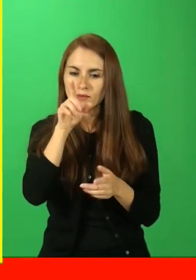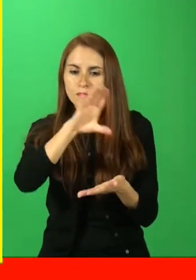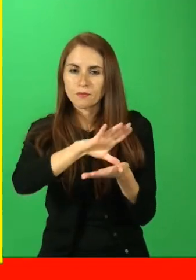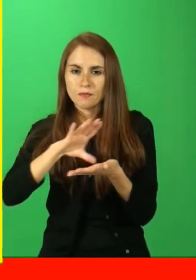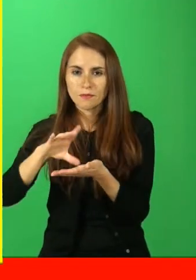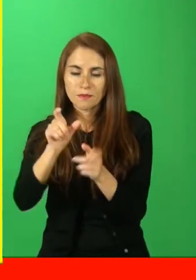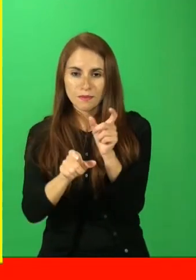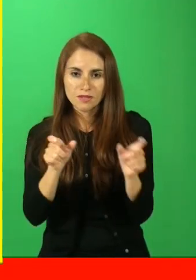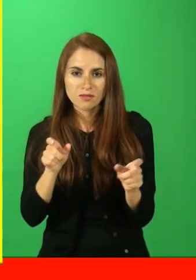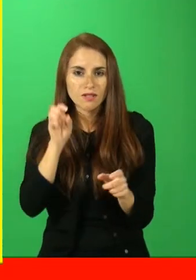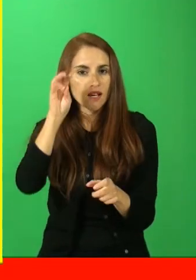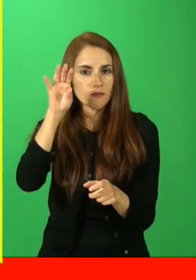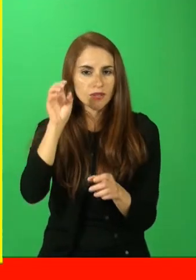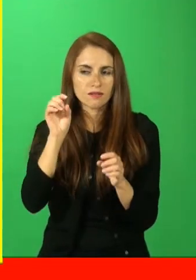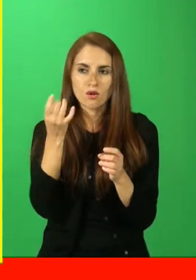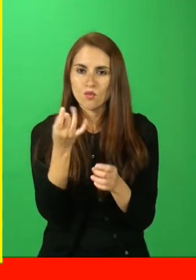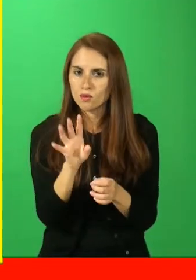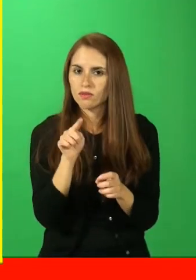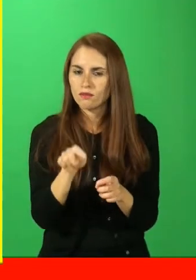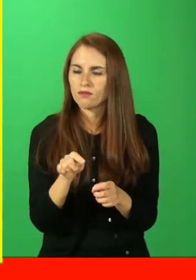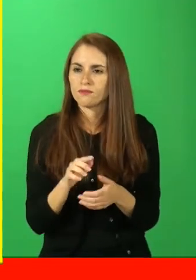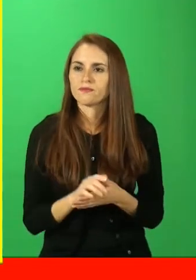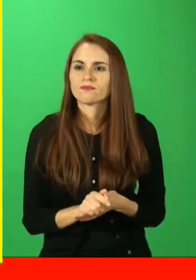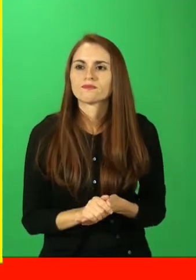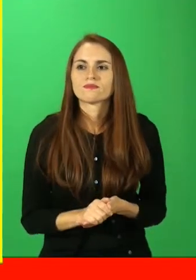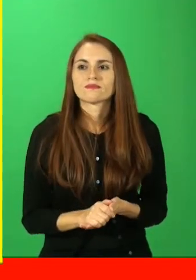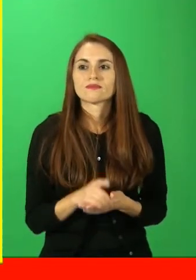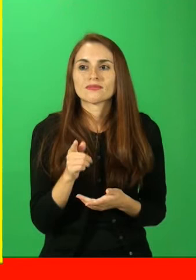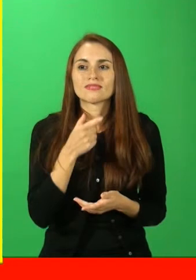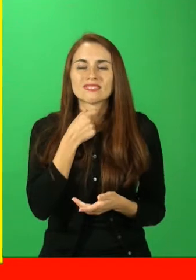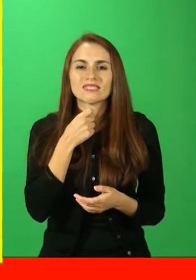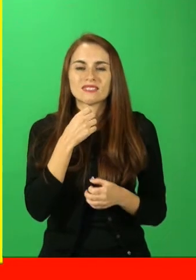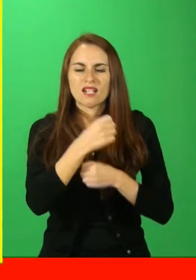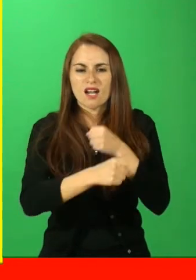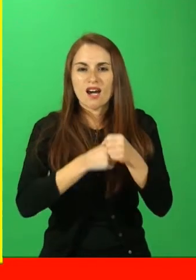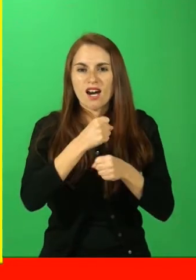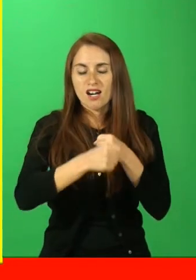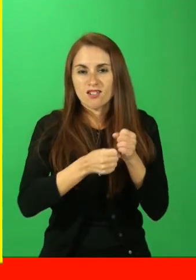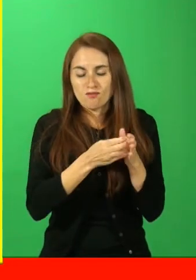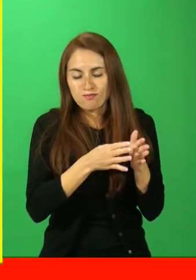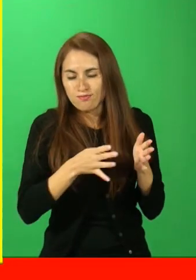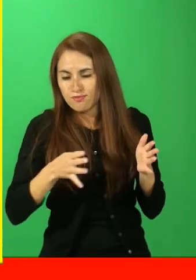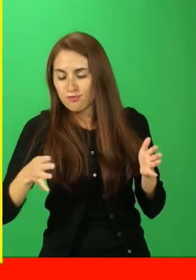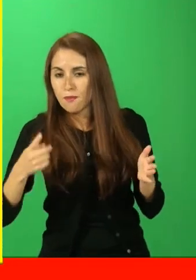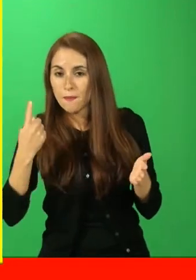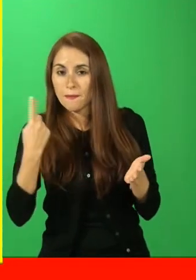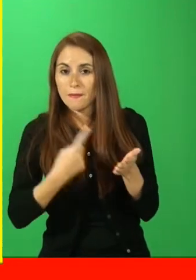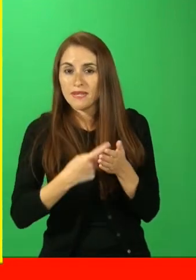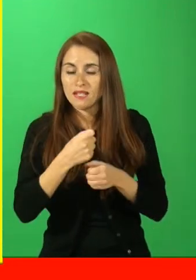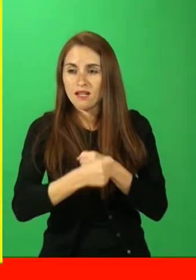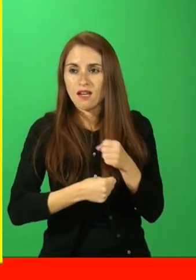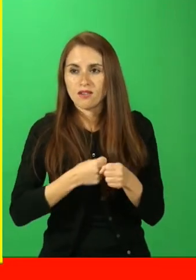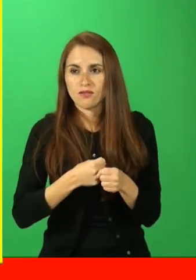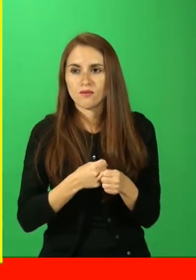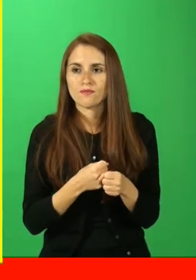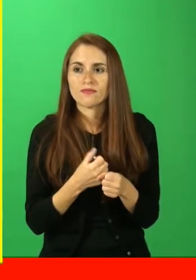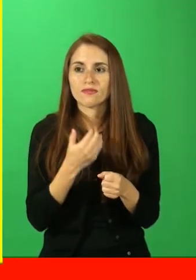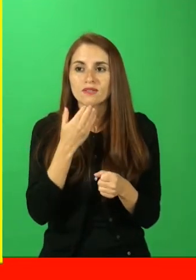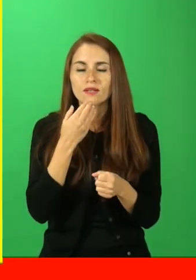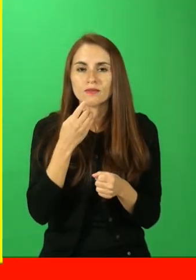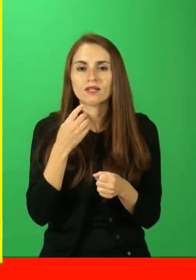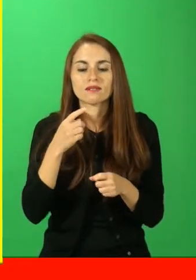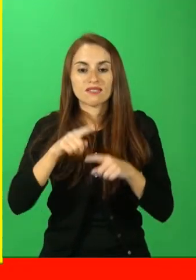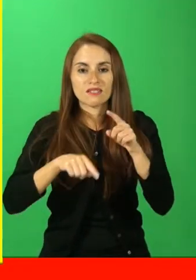Imperialista, por el poder, él quería un Reich o un imperio de 1000 años. Expansionista, buscaba el espacio vital, como lo